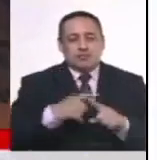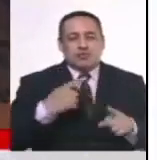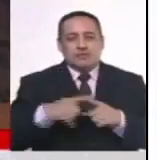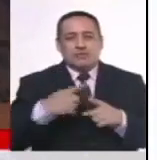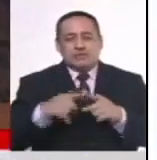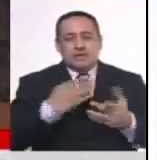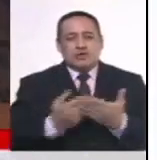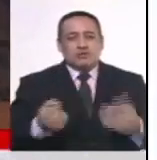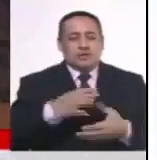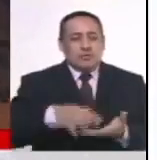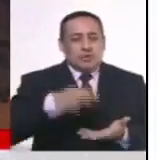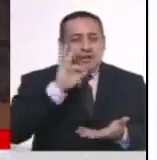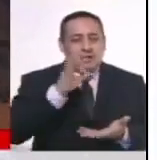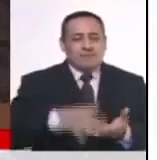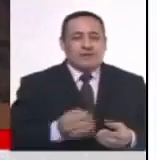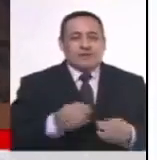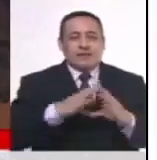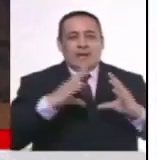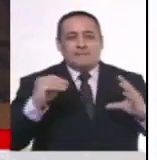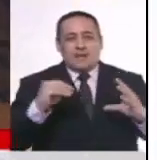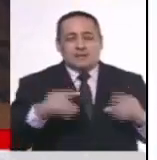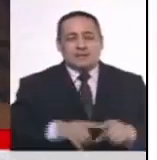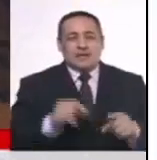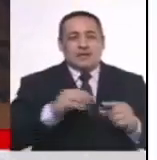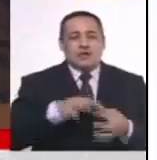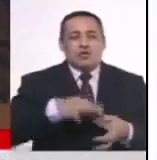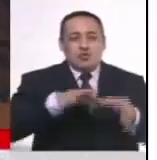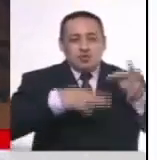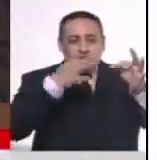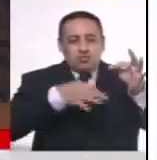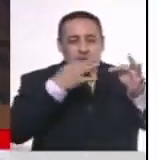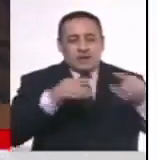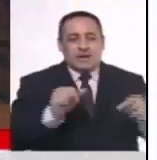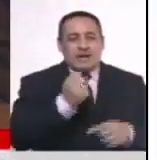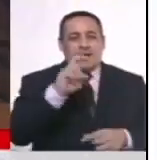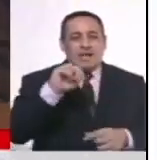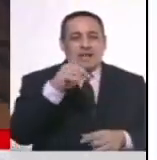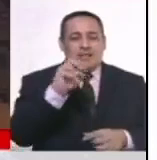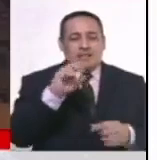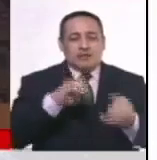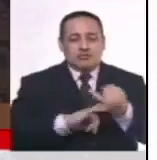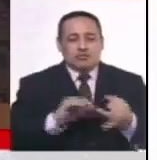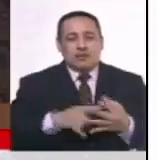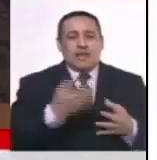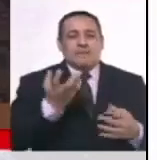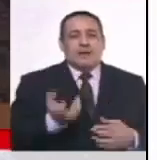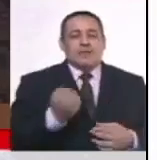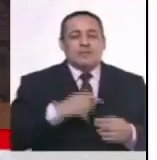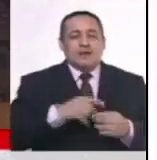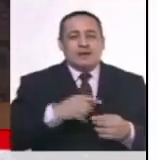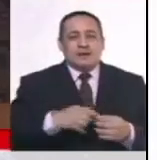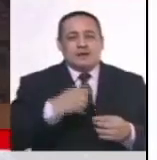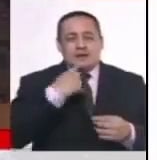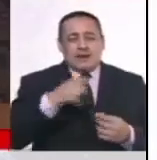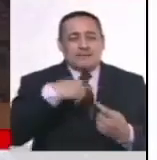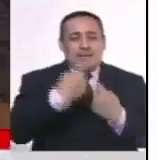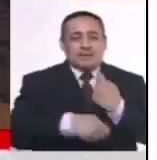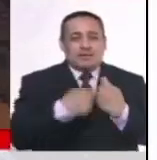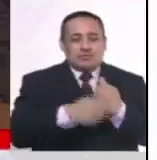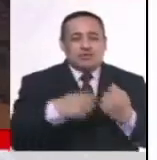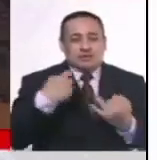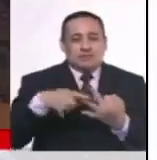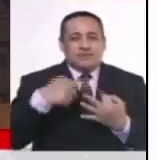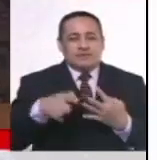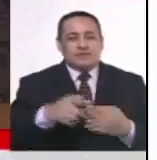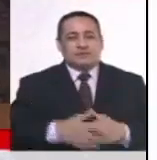como el café, la palta, la uva, los arándanos, la papa, el plátano, entre